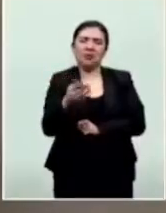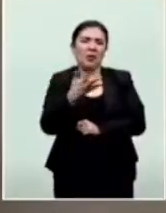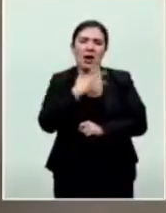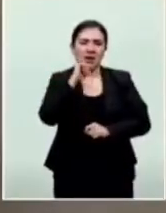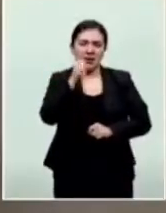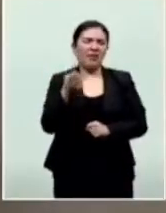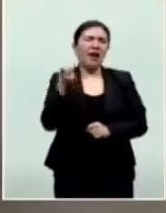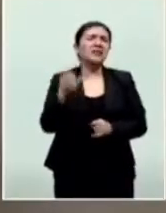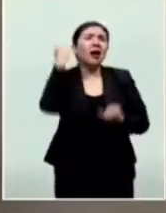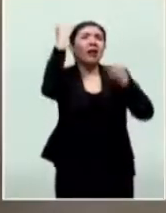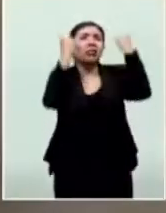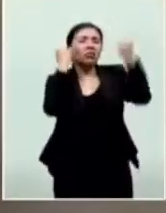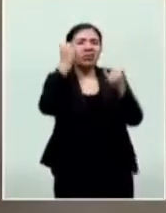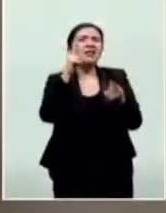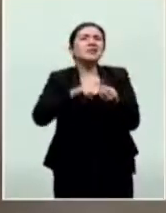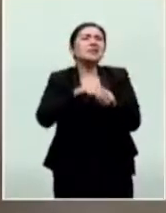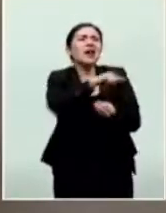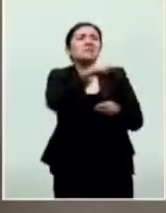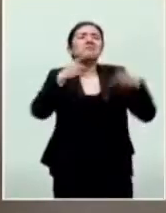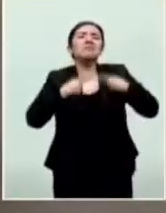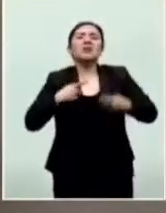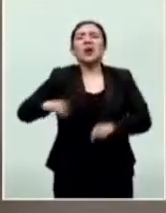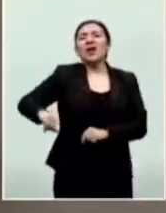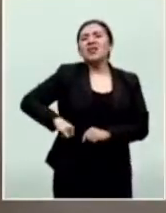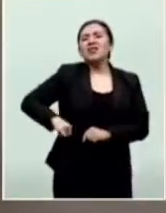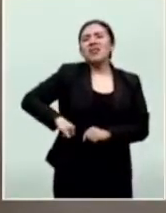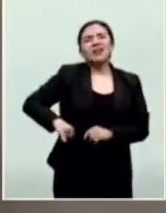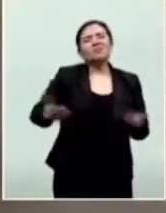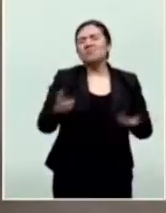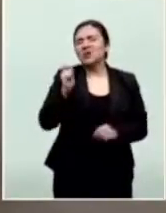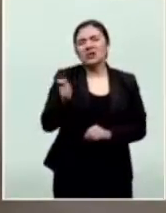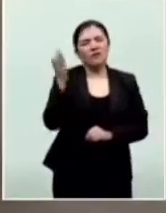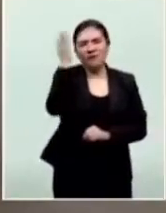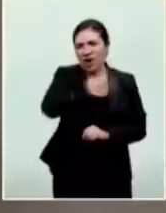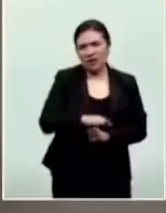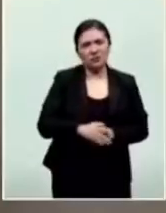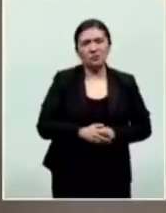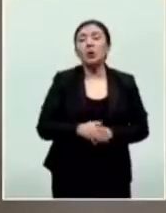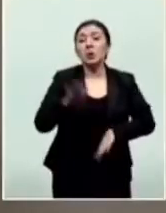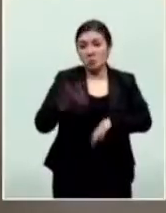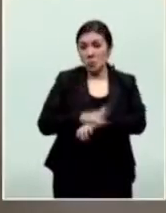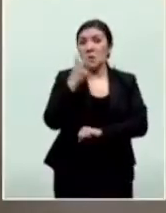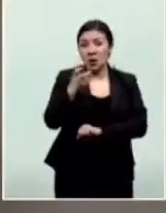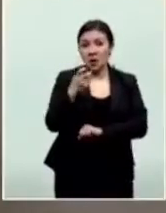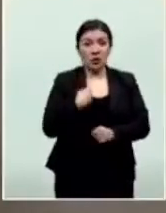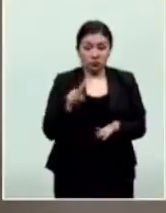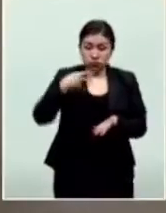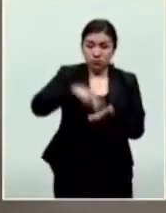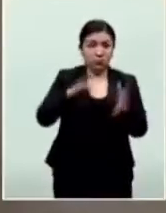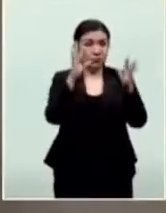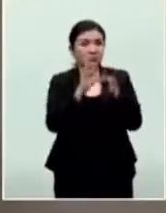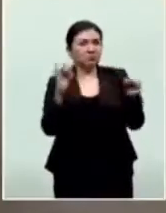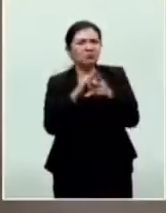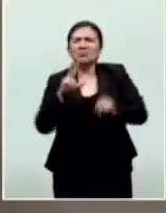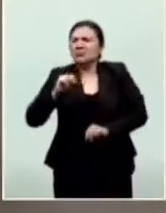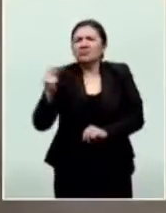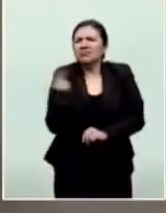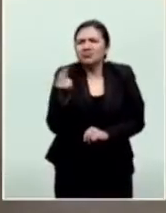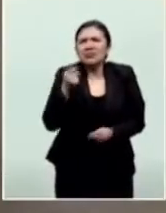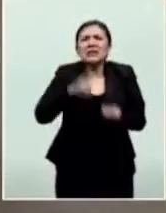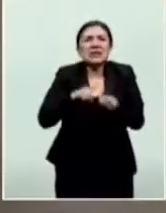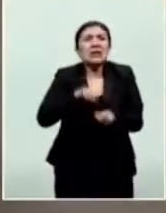Estas son versiones interesadas y son absolutamente falsas. Por eso no salimos a explicar, porque no había nada que